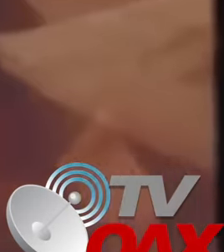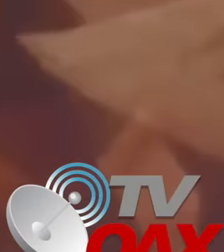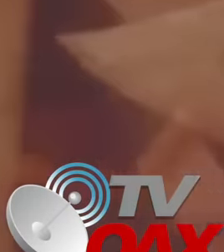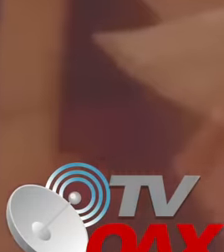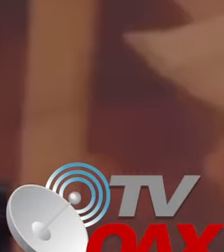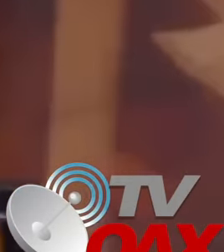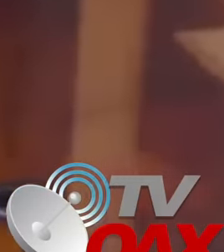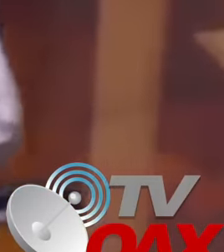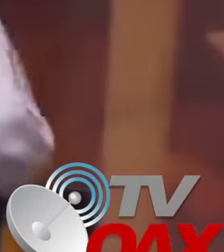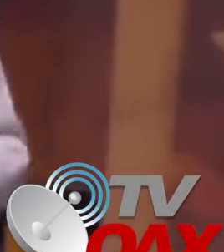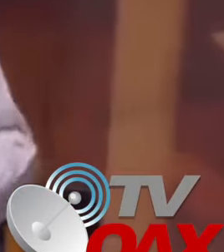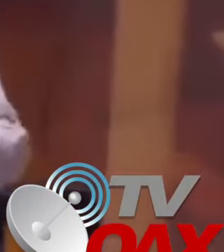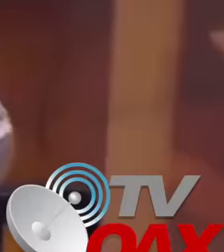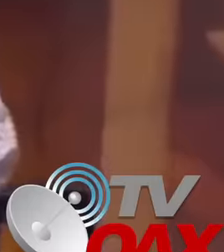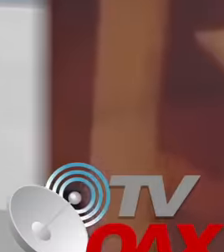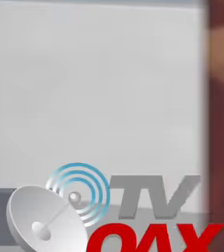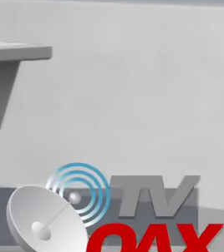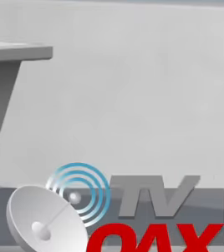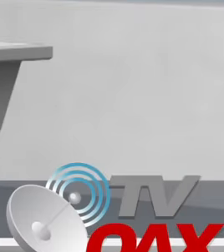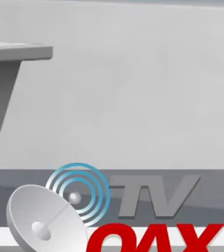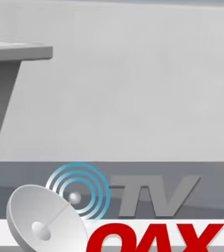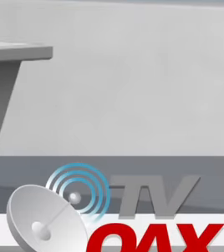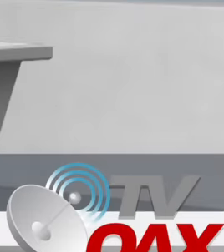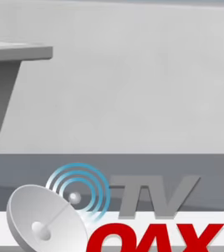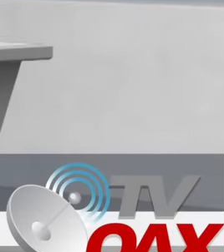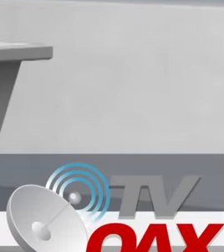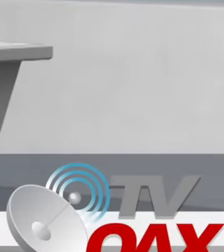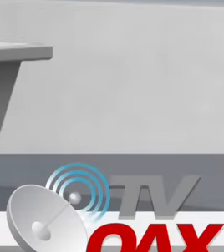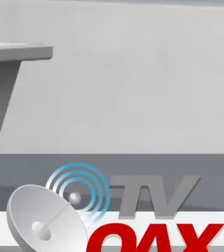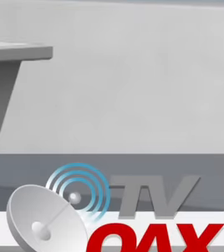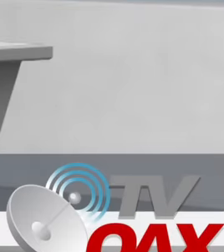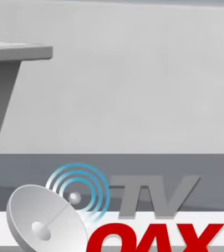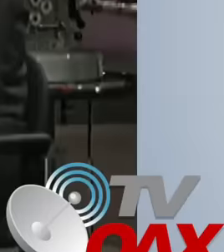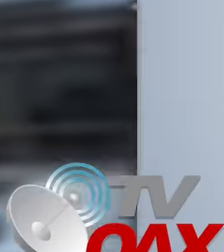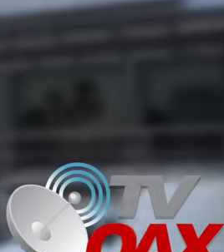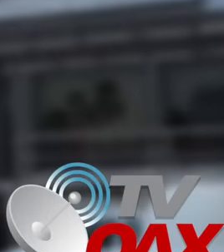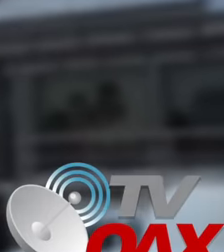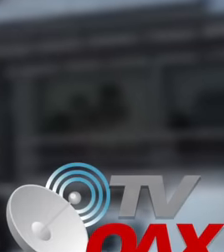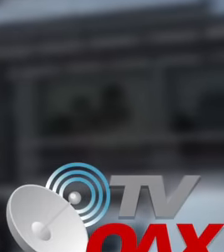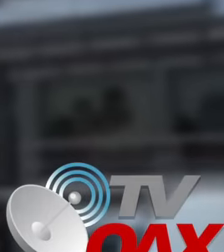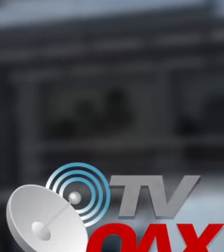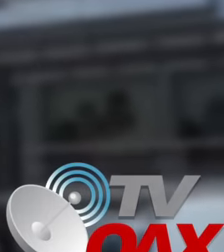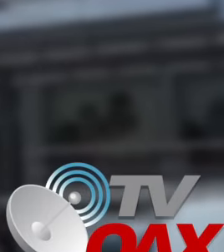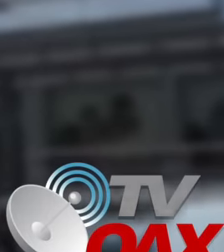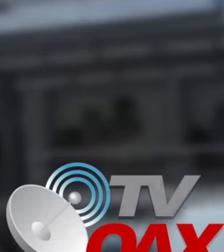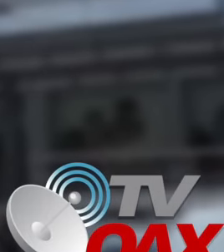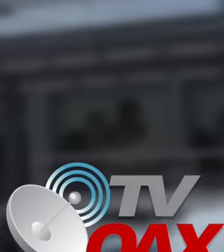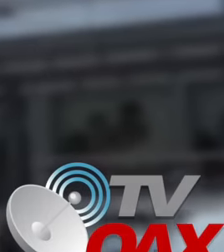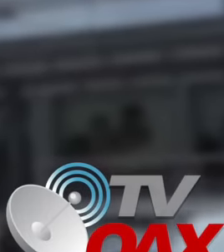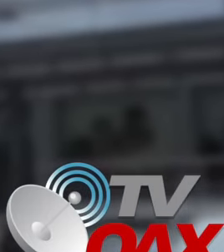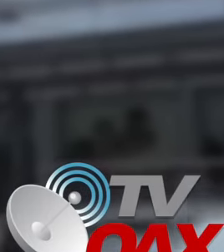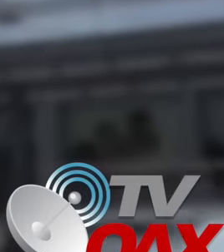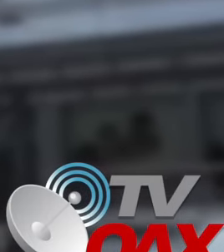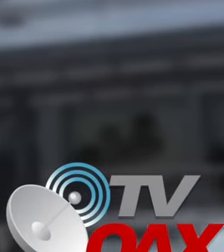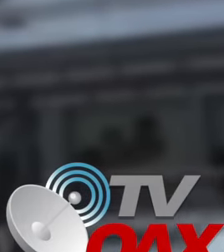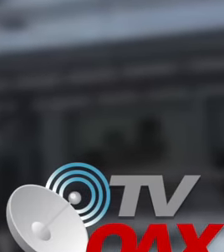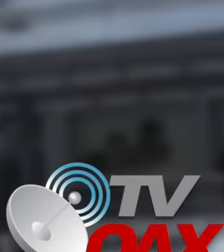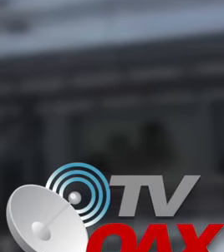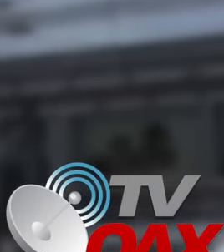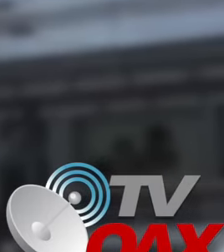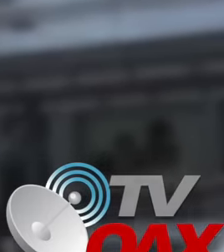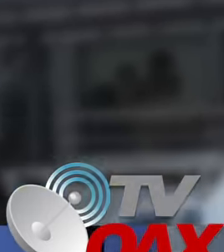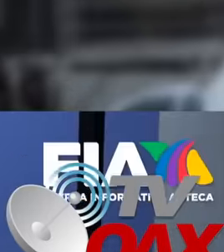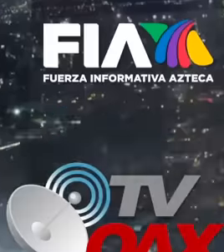mexicano. Es dueño de muchos negocios en México y dueño de la Televisión Azteca, Banco Azteca y